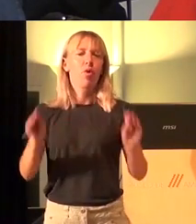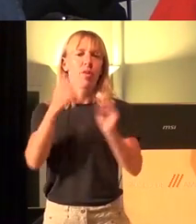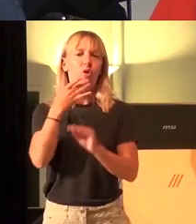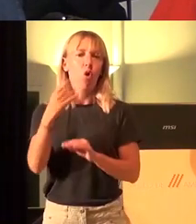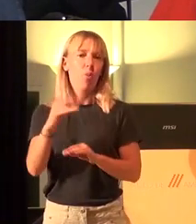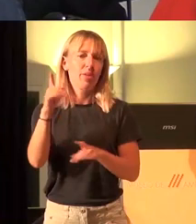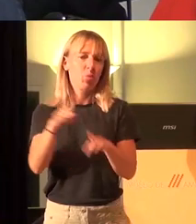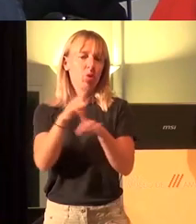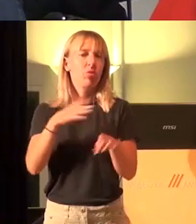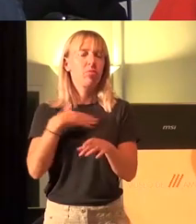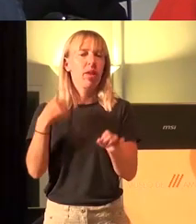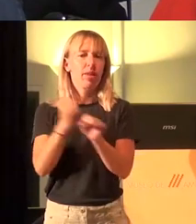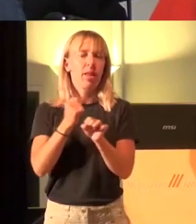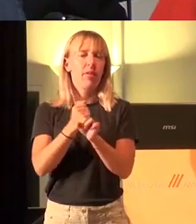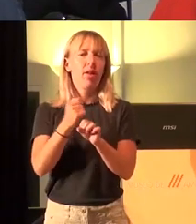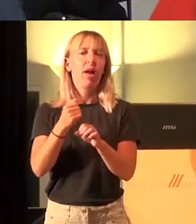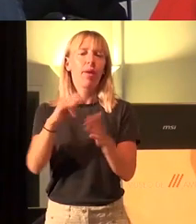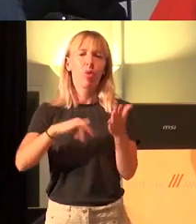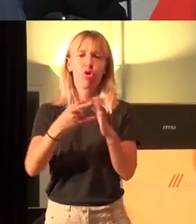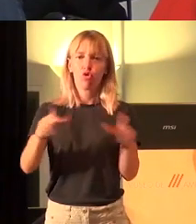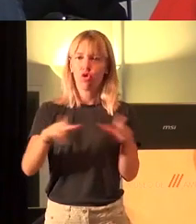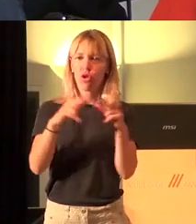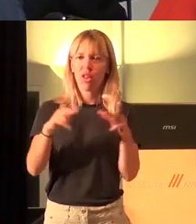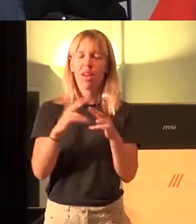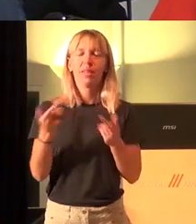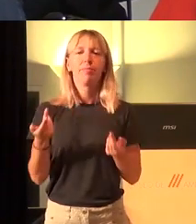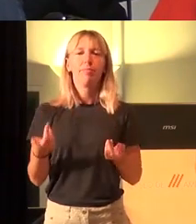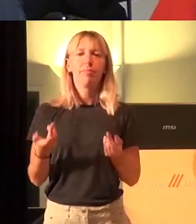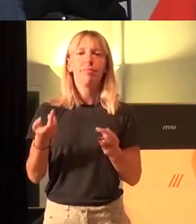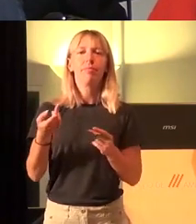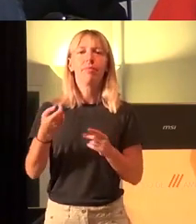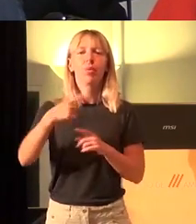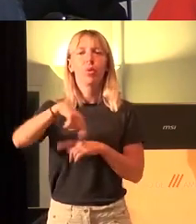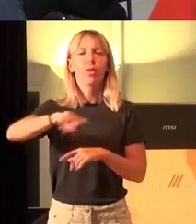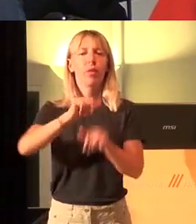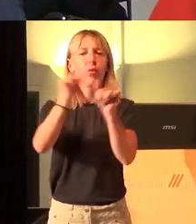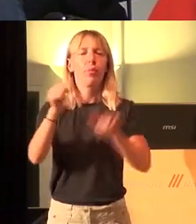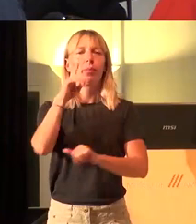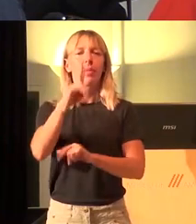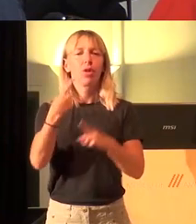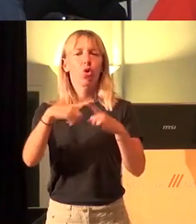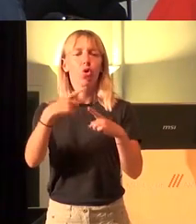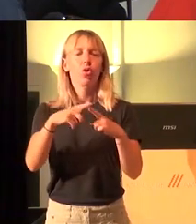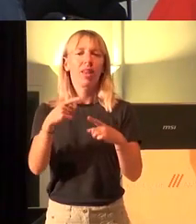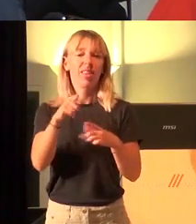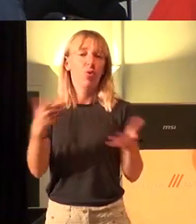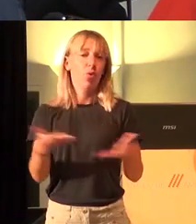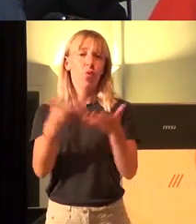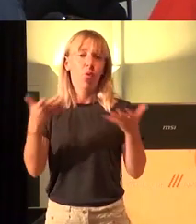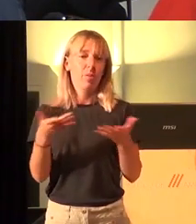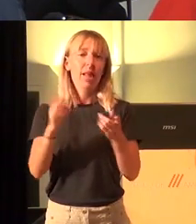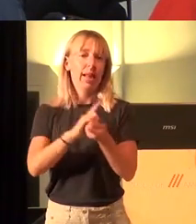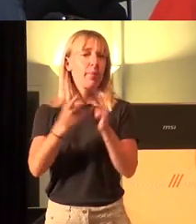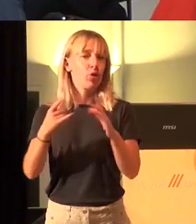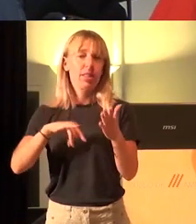quieren dedicarse a proyectos sociales. Entonces, nuestra manera de ver las cosas es eso, fomentar el cambio